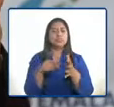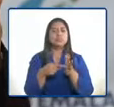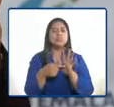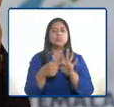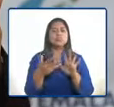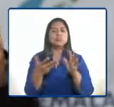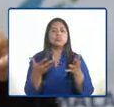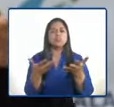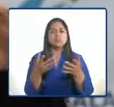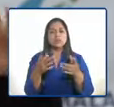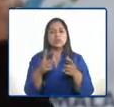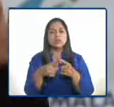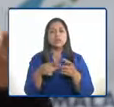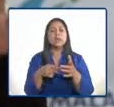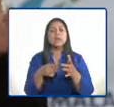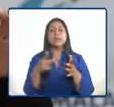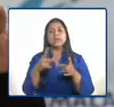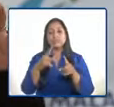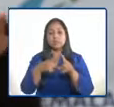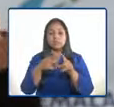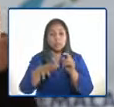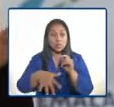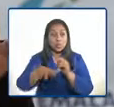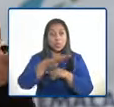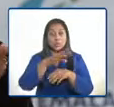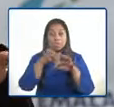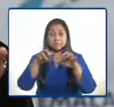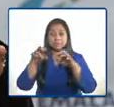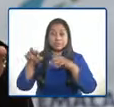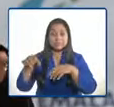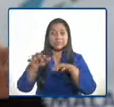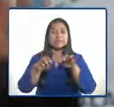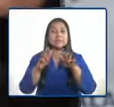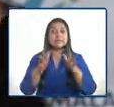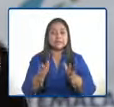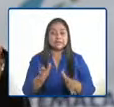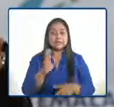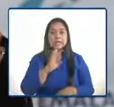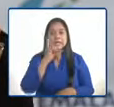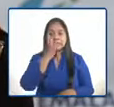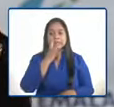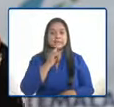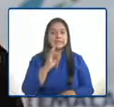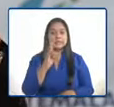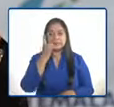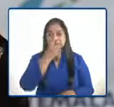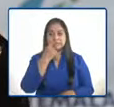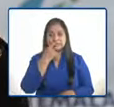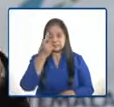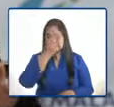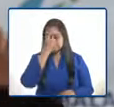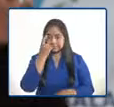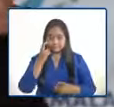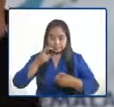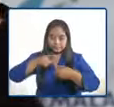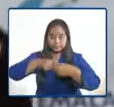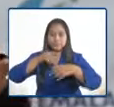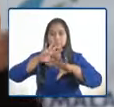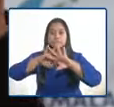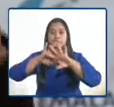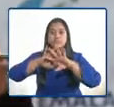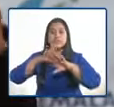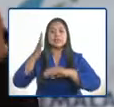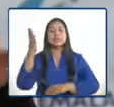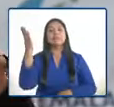unidad de actualización? Es donde todo el personal de la Secretaría de Bienestar Social que trabaja en los centros de privación de libertad se